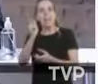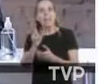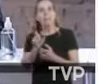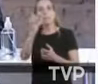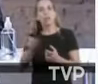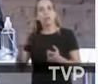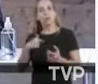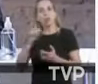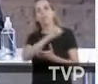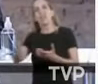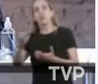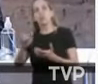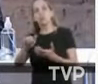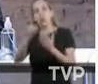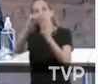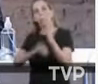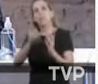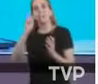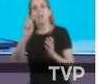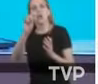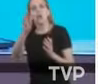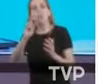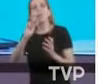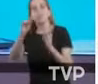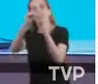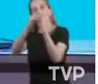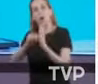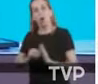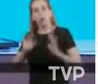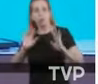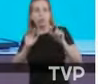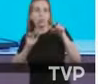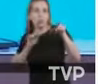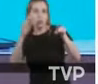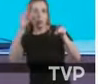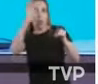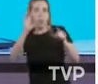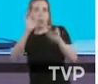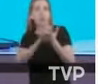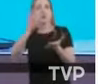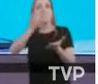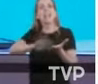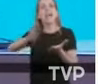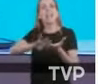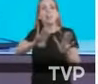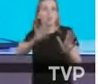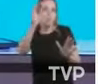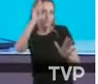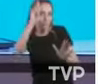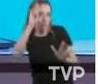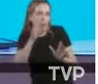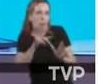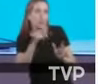denunciados. Con lo cual, tu mirada sobre la deuda hizo que vos... Me permito tutearte porque